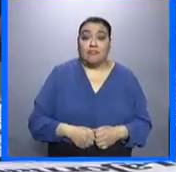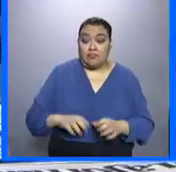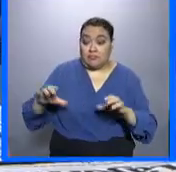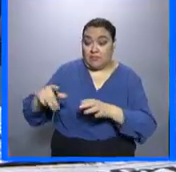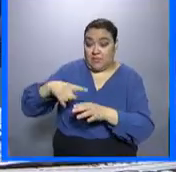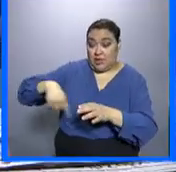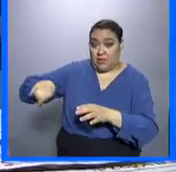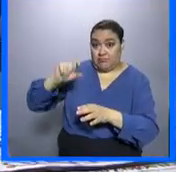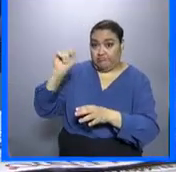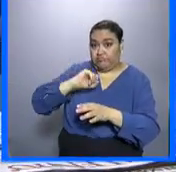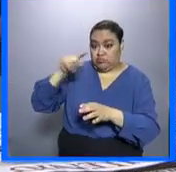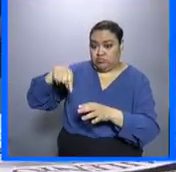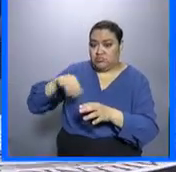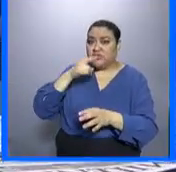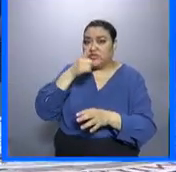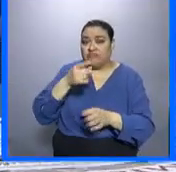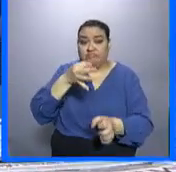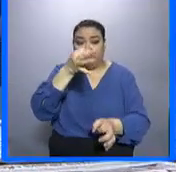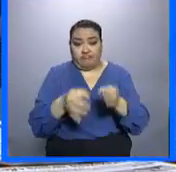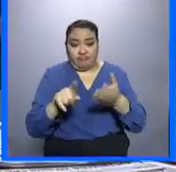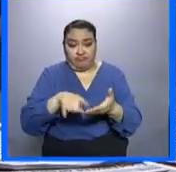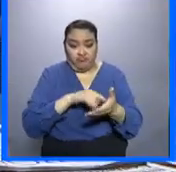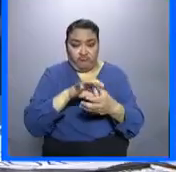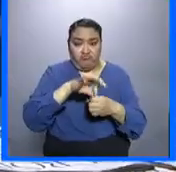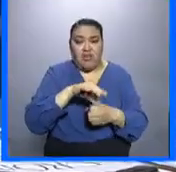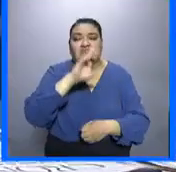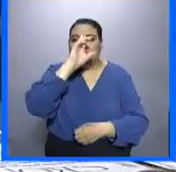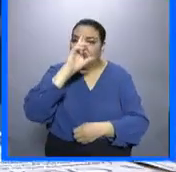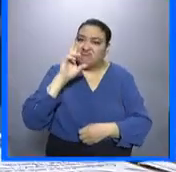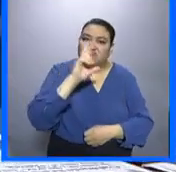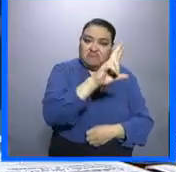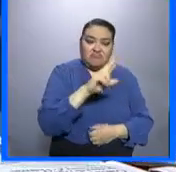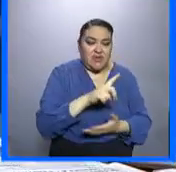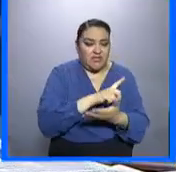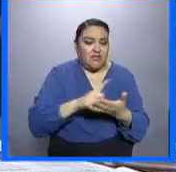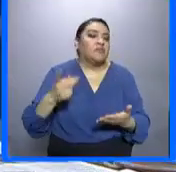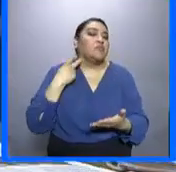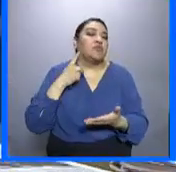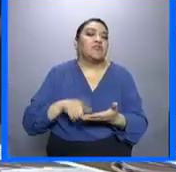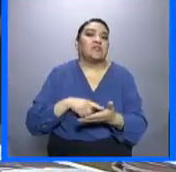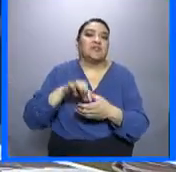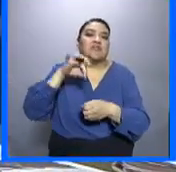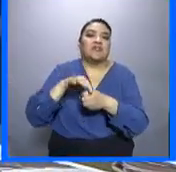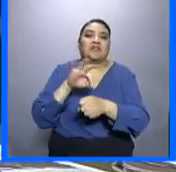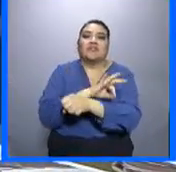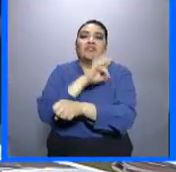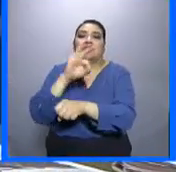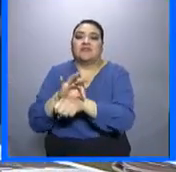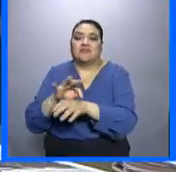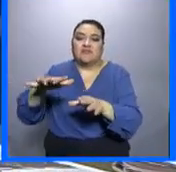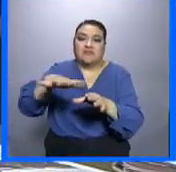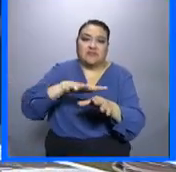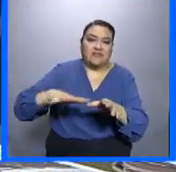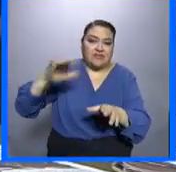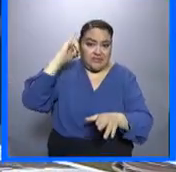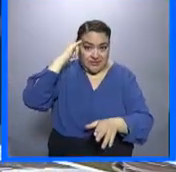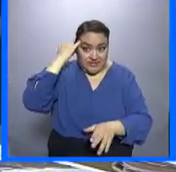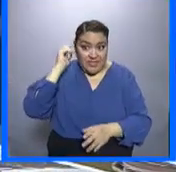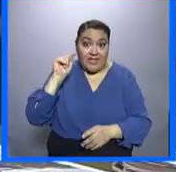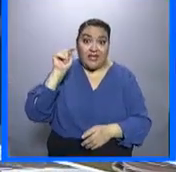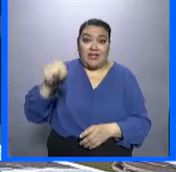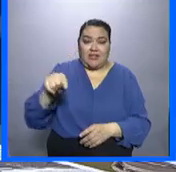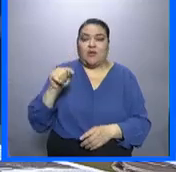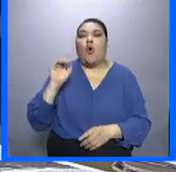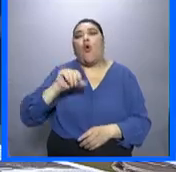Especialistas reconocieron la labor del Tribunal Electoral para el reconocimiento de los derechos político-electorales de comunidades y pueblos indígenas